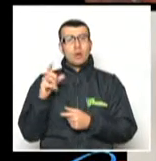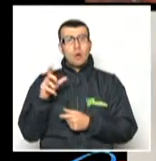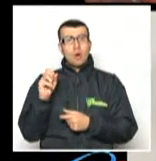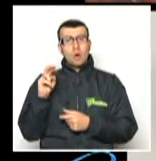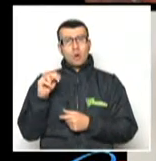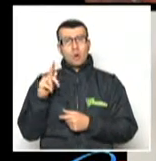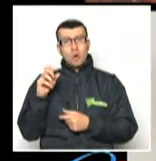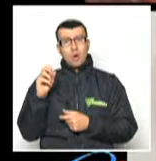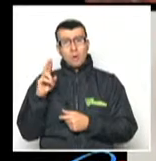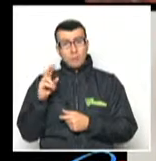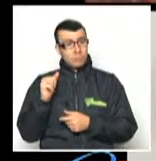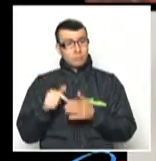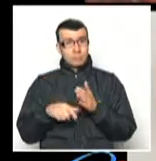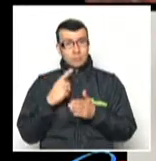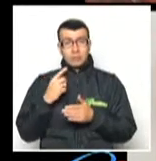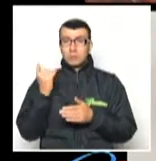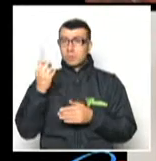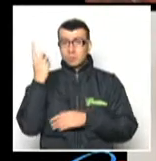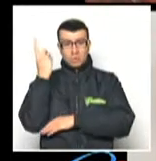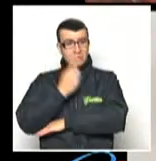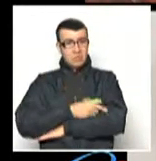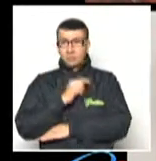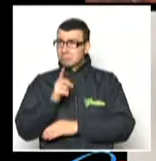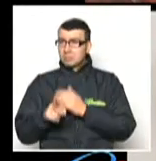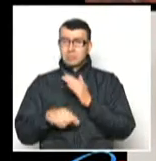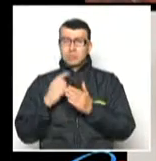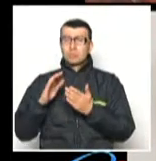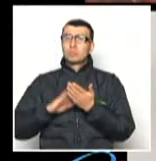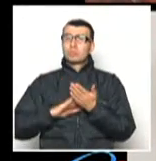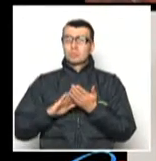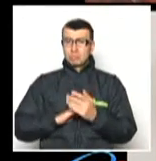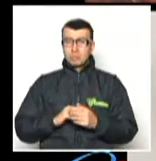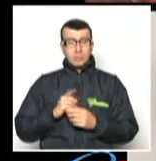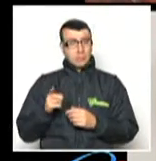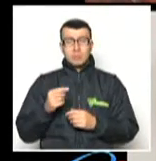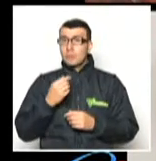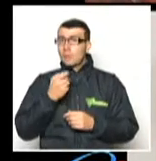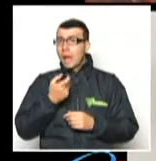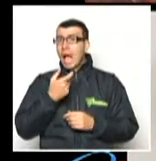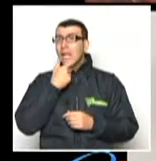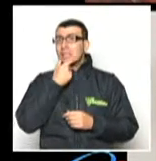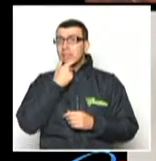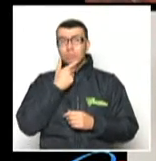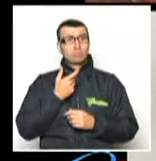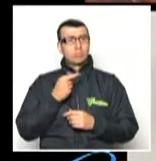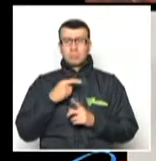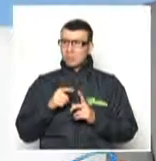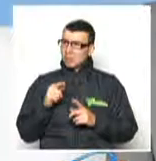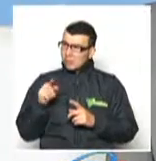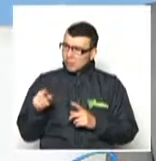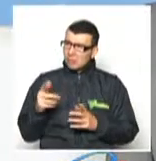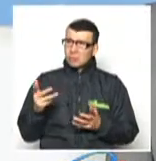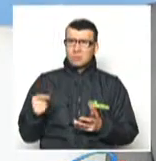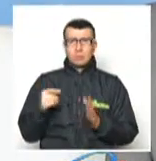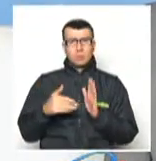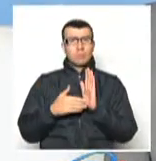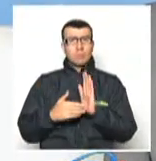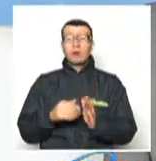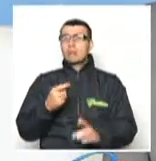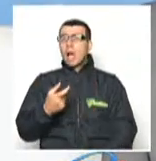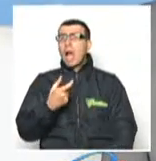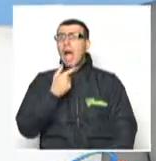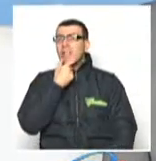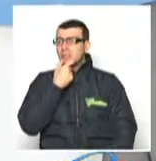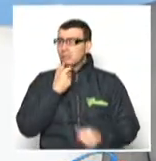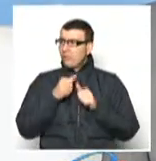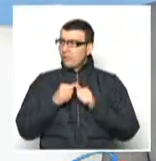de estética y función inmediata en un solo día. No solo son prótesis dentales, porque la gente muchas veces piensa, venga, pero es que lo que pasa es que ustedes me están poniendo una caja